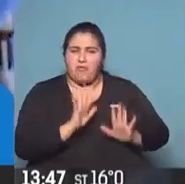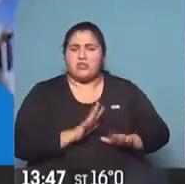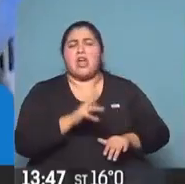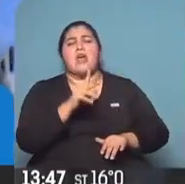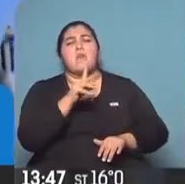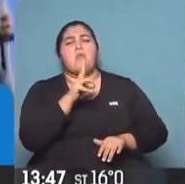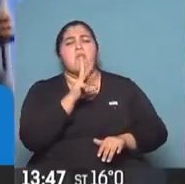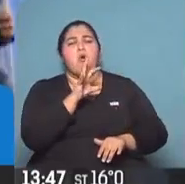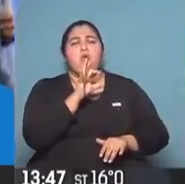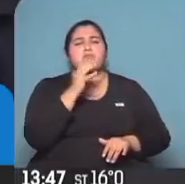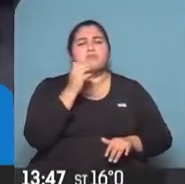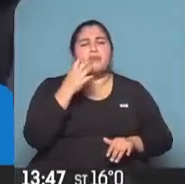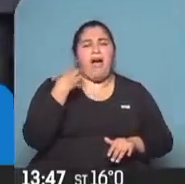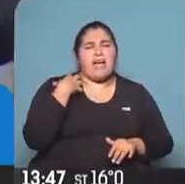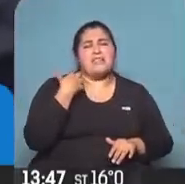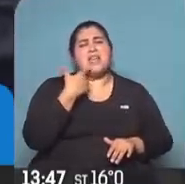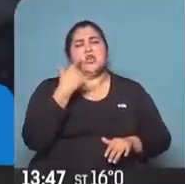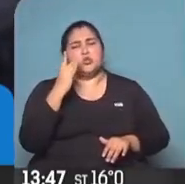suboficiales de las instituciones